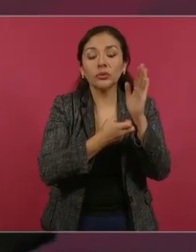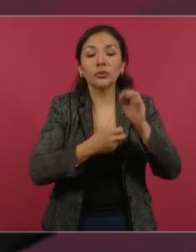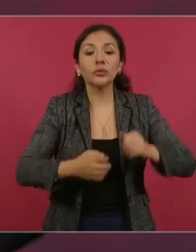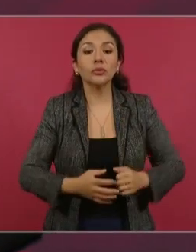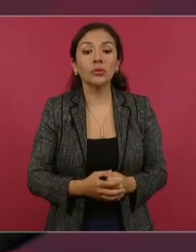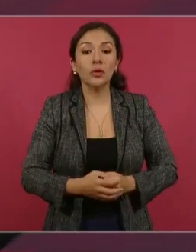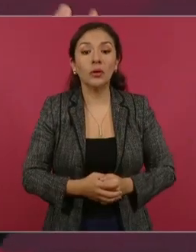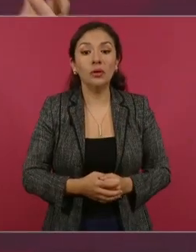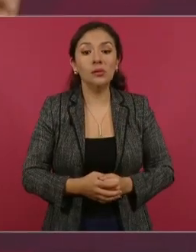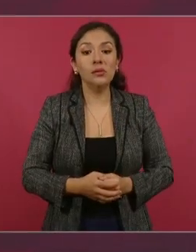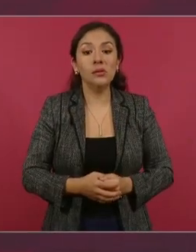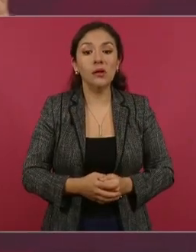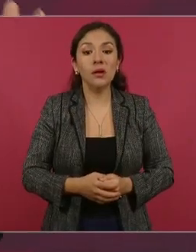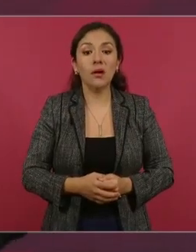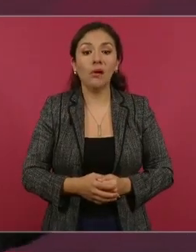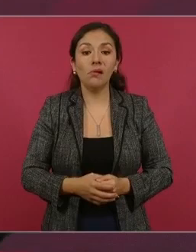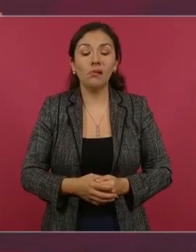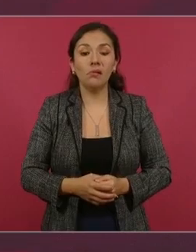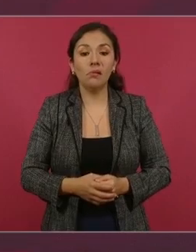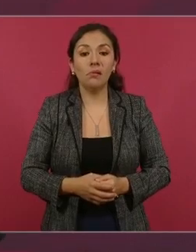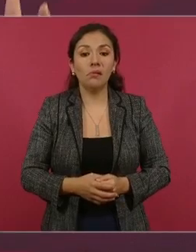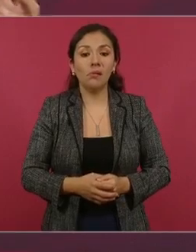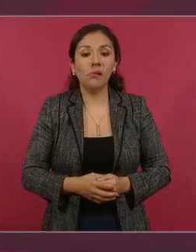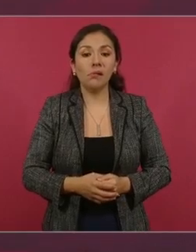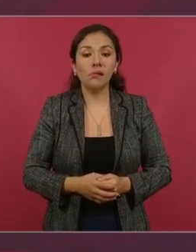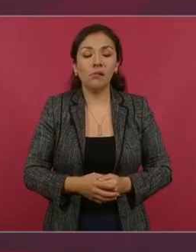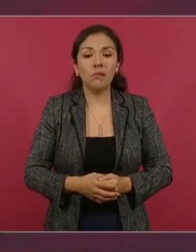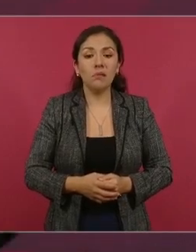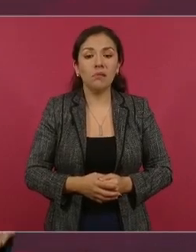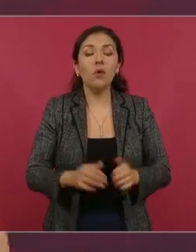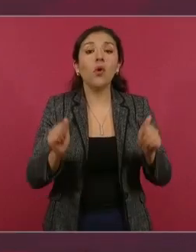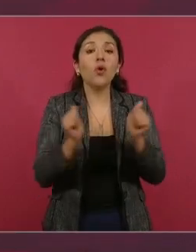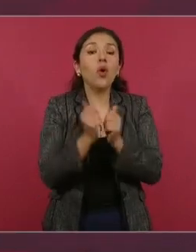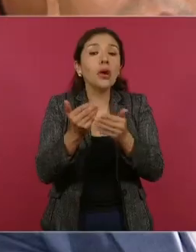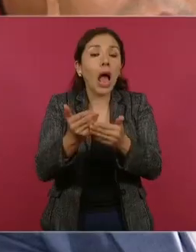lo suficientemente consensado,